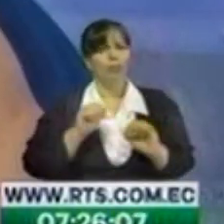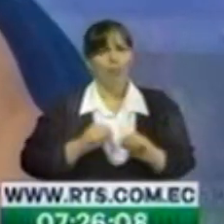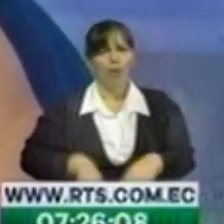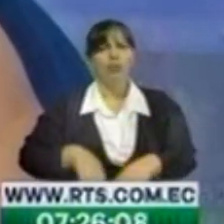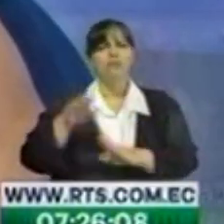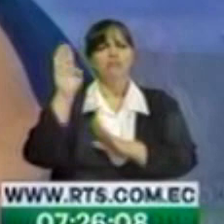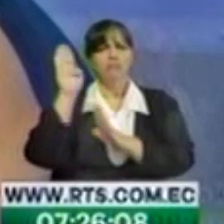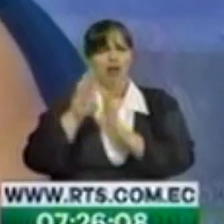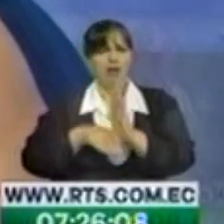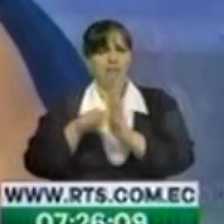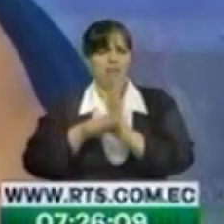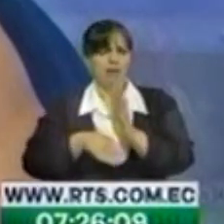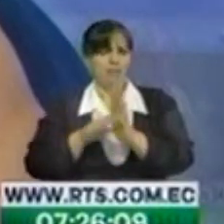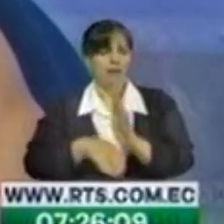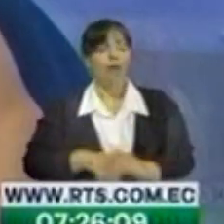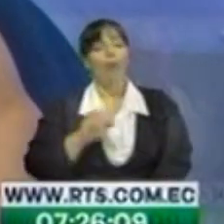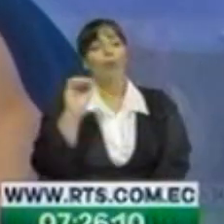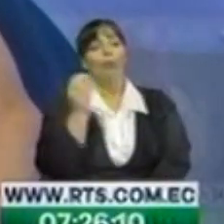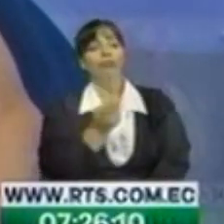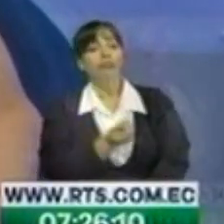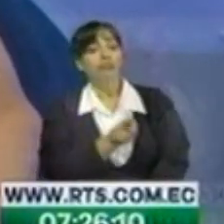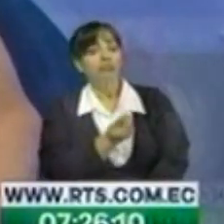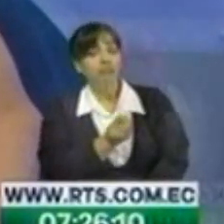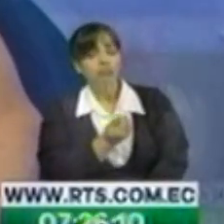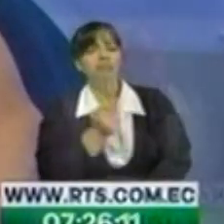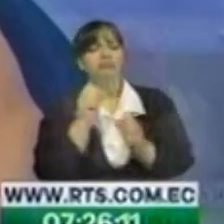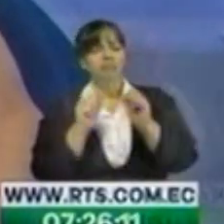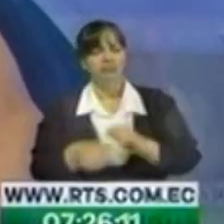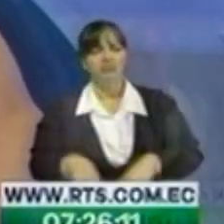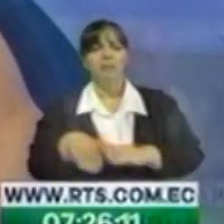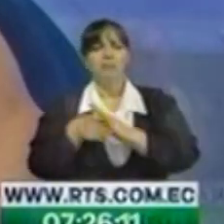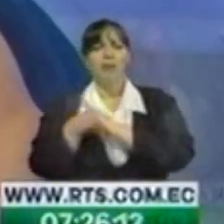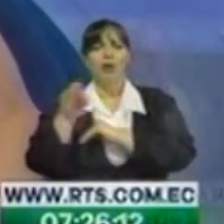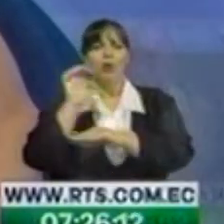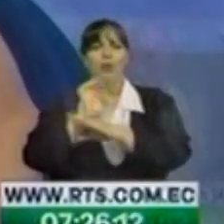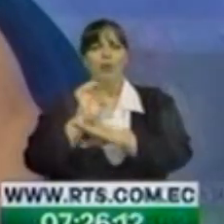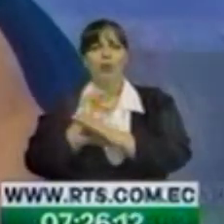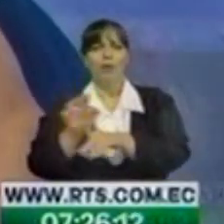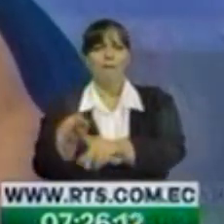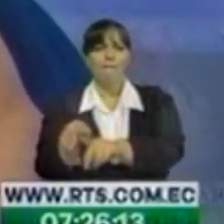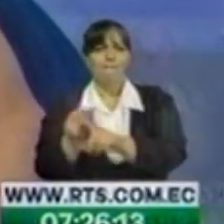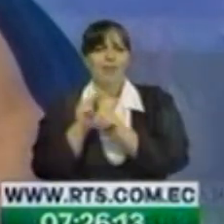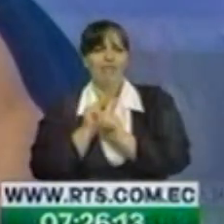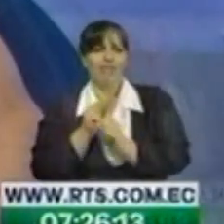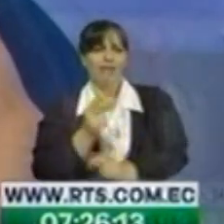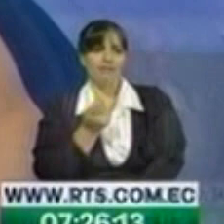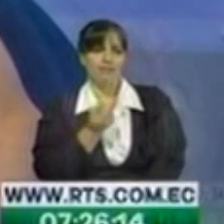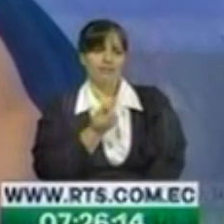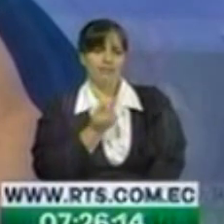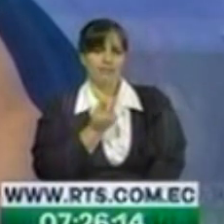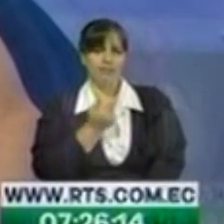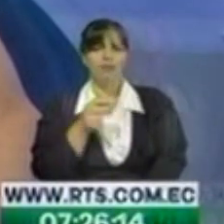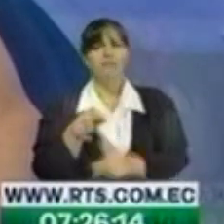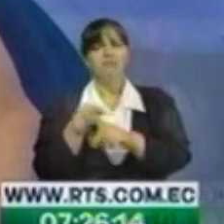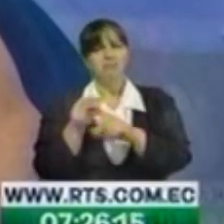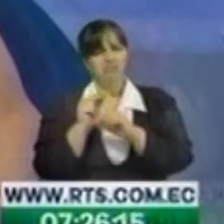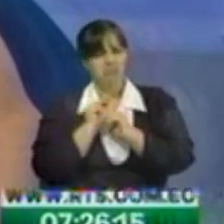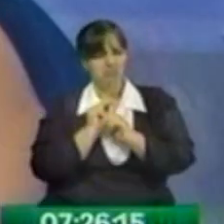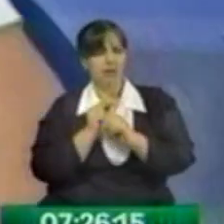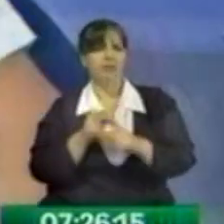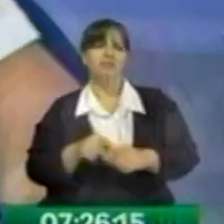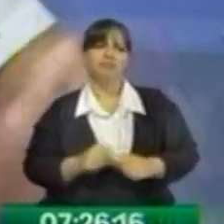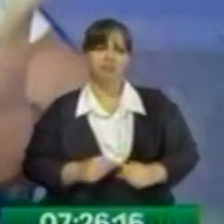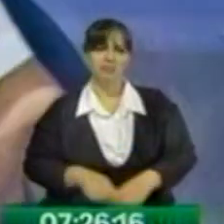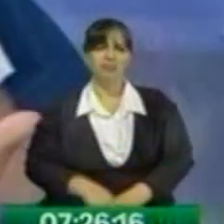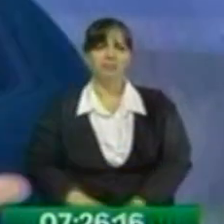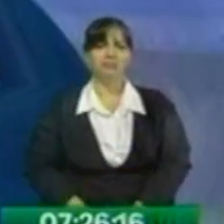está disponible a través de Ban Ecuador, son unas líneas realmente súper interesantes y pensadas y diseñadas para los artistas, y por